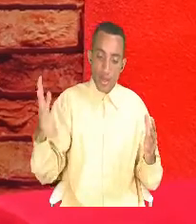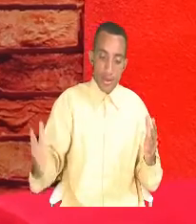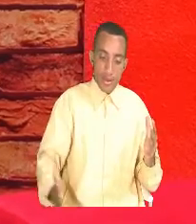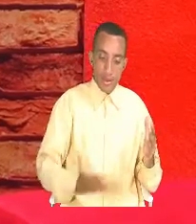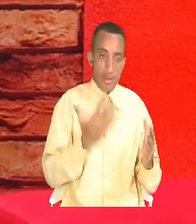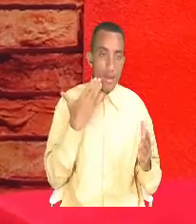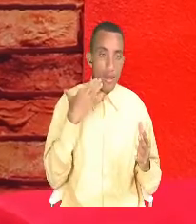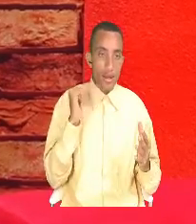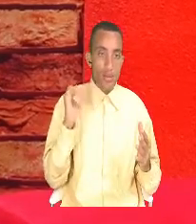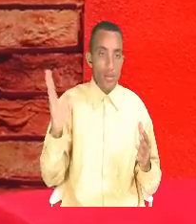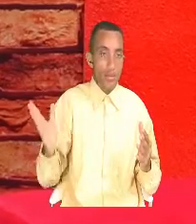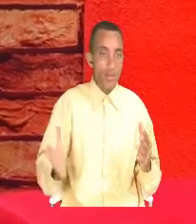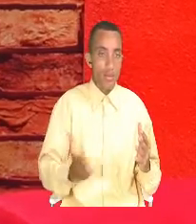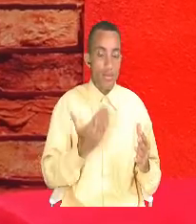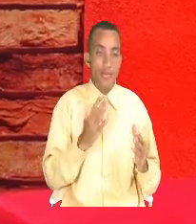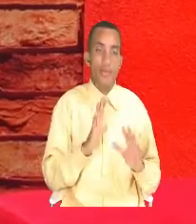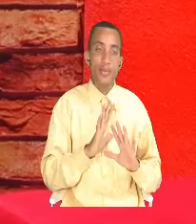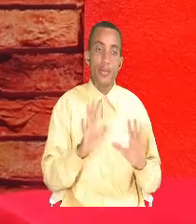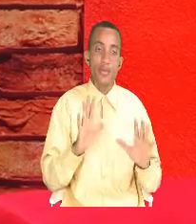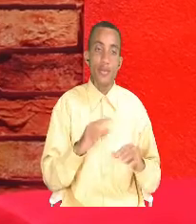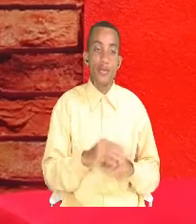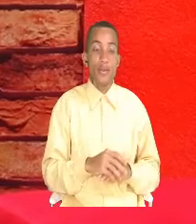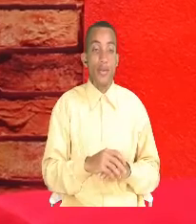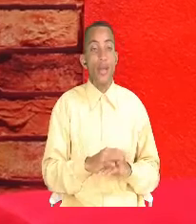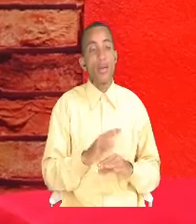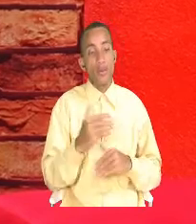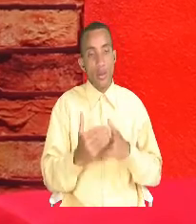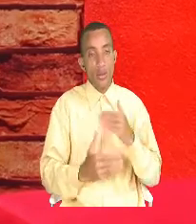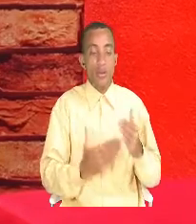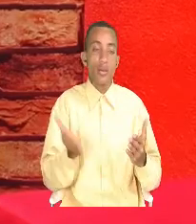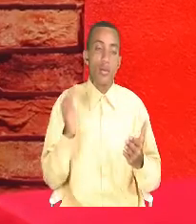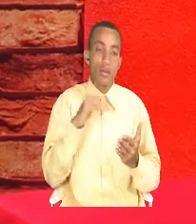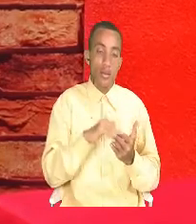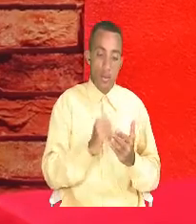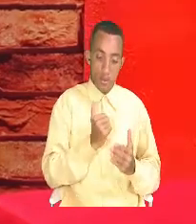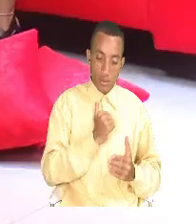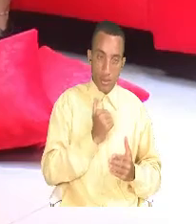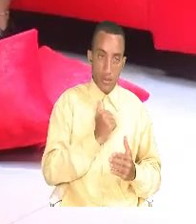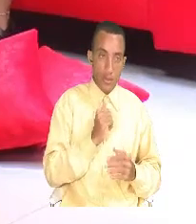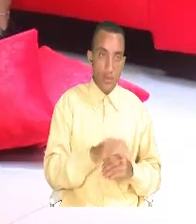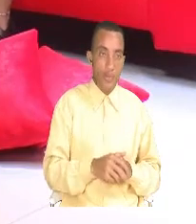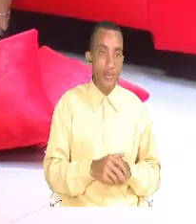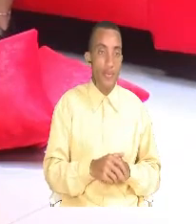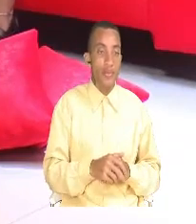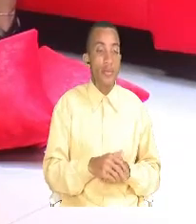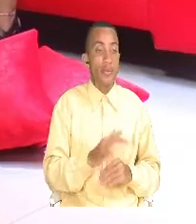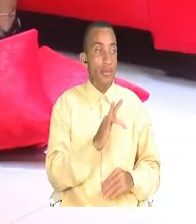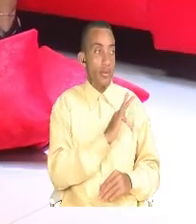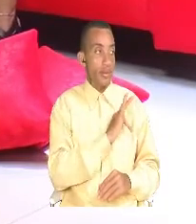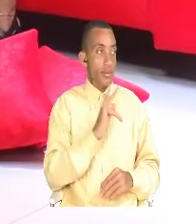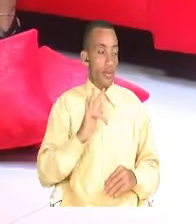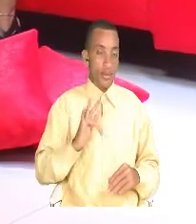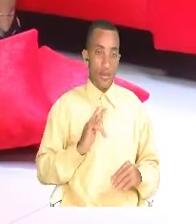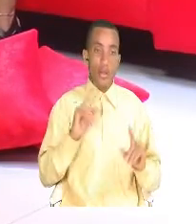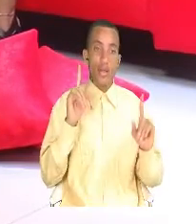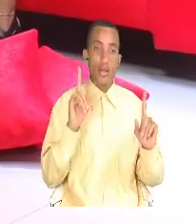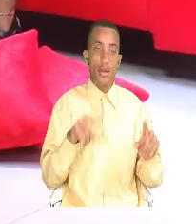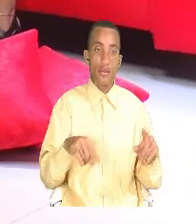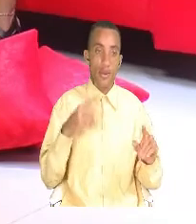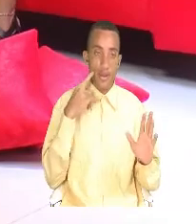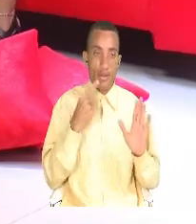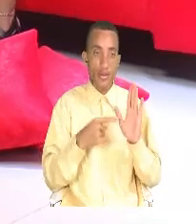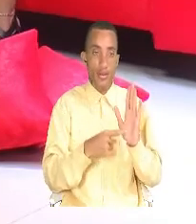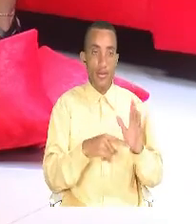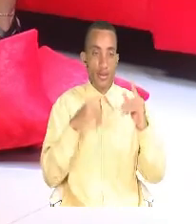¿cierto? Y eso es lo que quiere hacer la terapia, volver a reencontrarnos con nosotras mismas. O sea que esta terapia, además de ser física, también es como